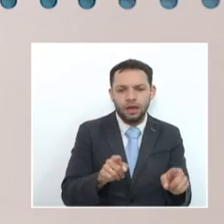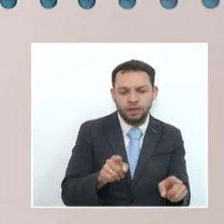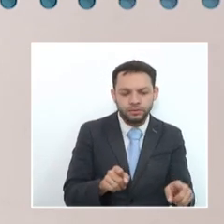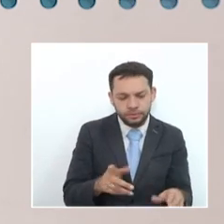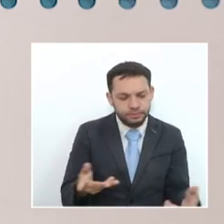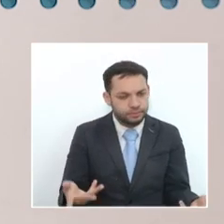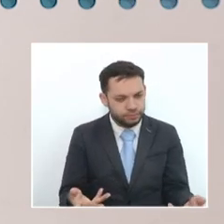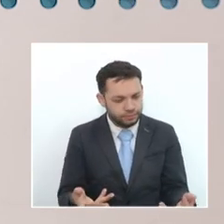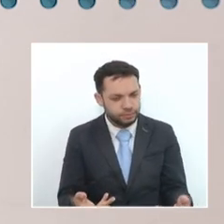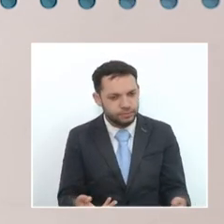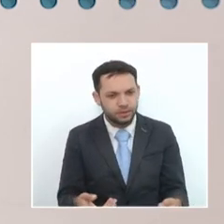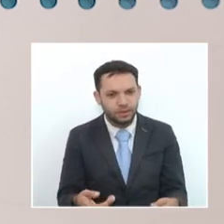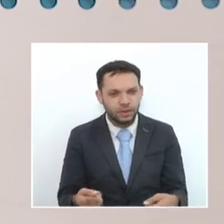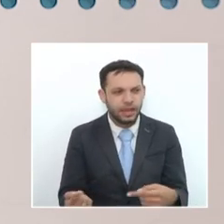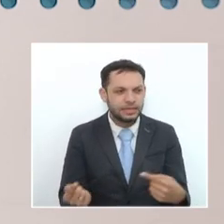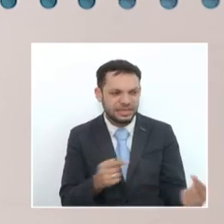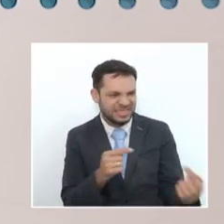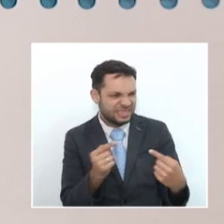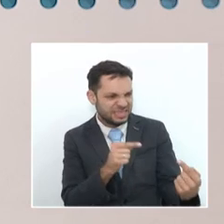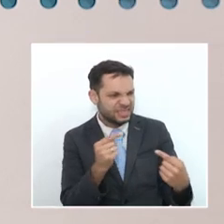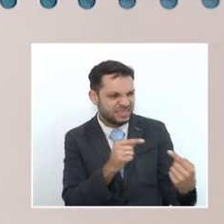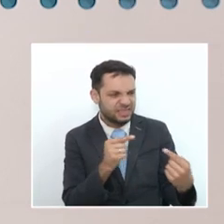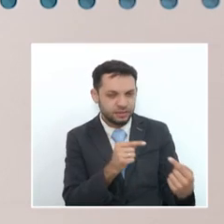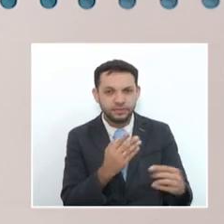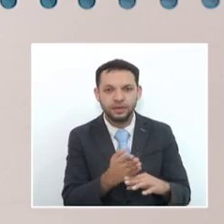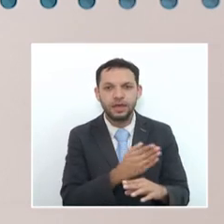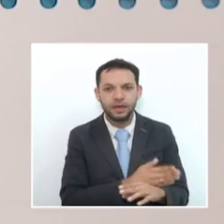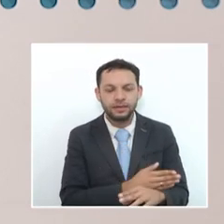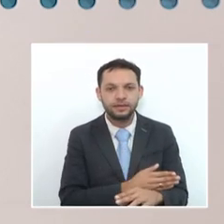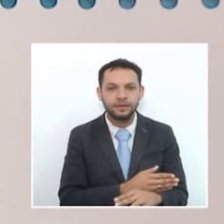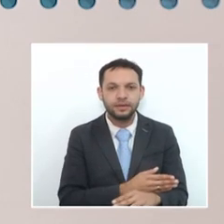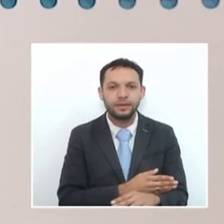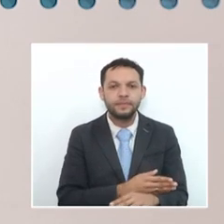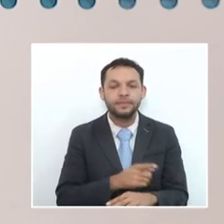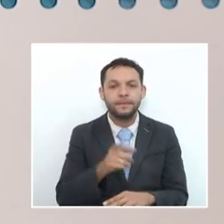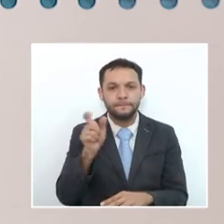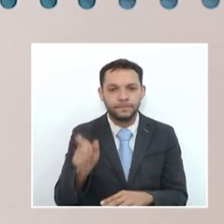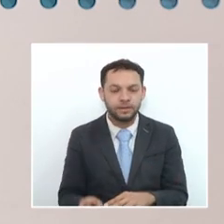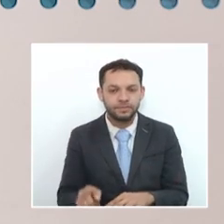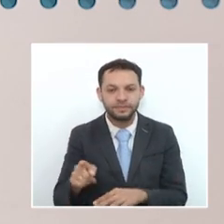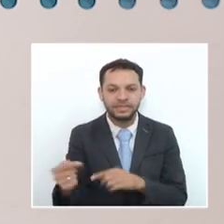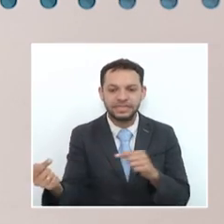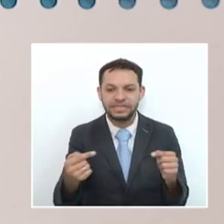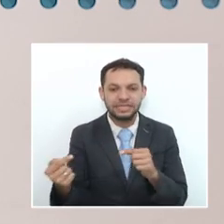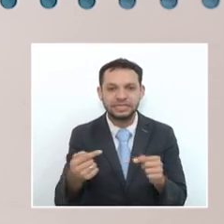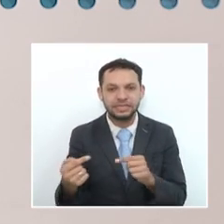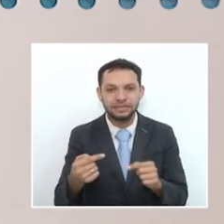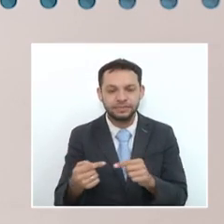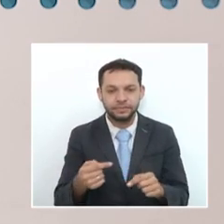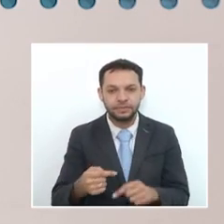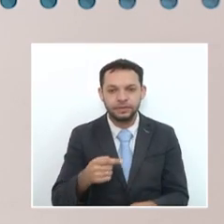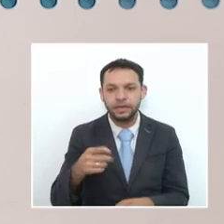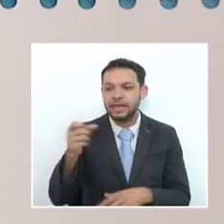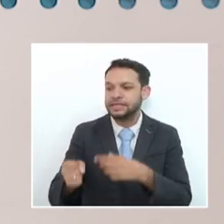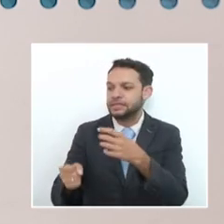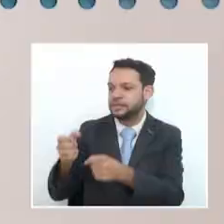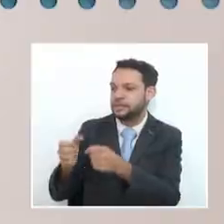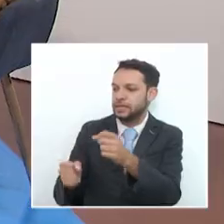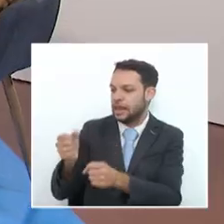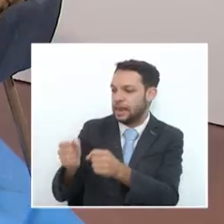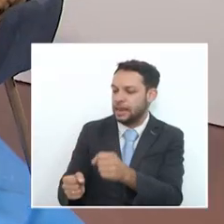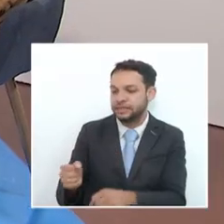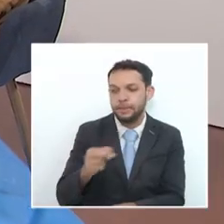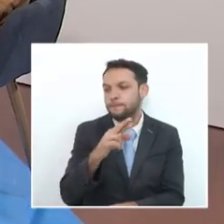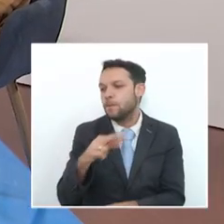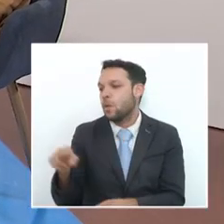¿saben que tuve una pediatra en estos días? Grabé un programa con ella y ella ha tenido problema cuando le quita la leche a los pacientes y a muchas